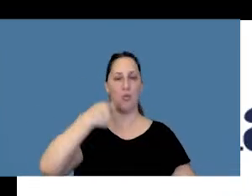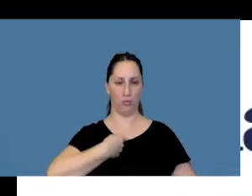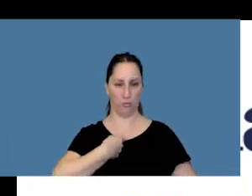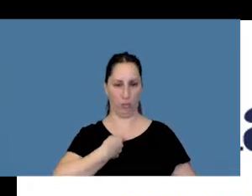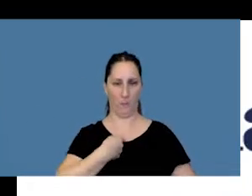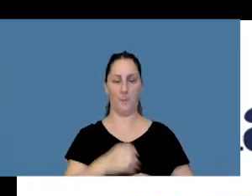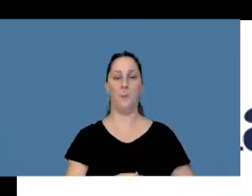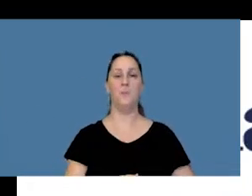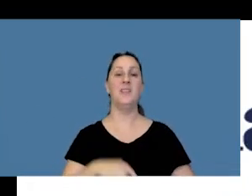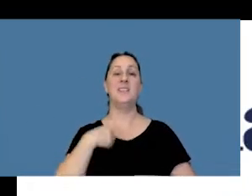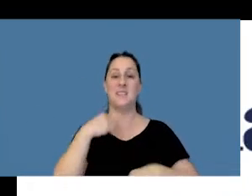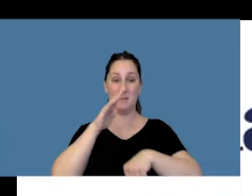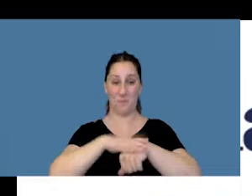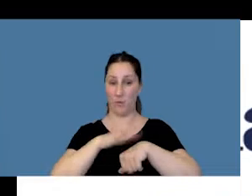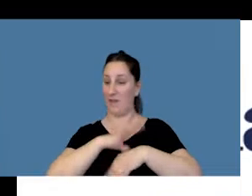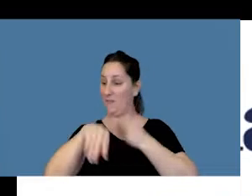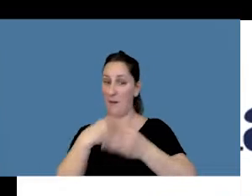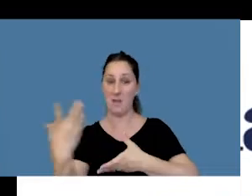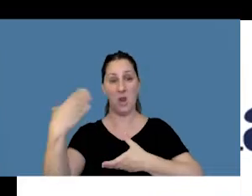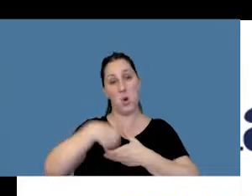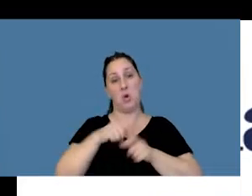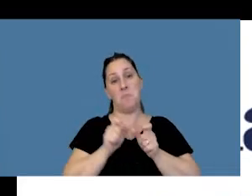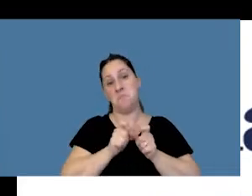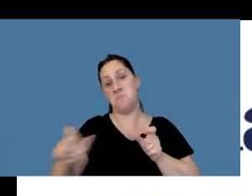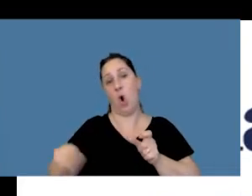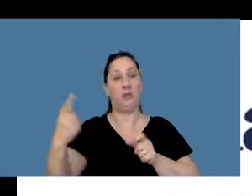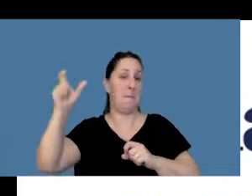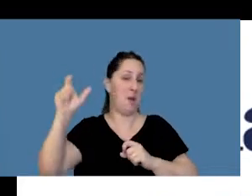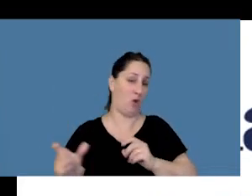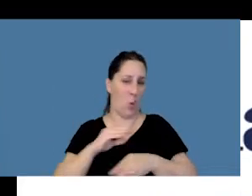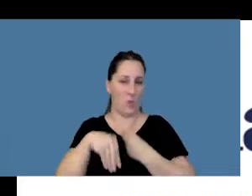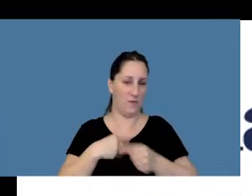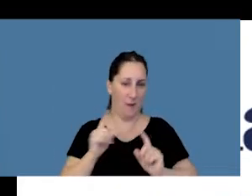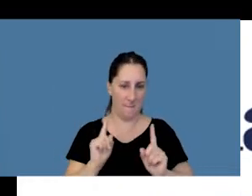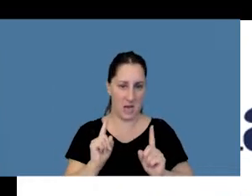es carga de familia, sino que le di la extensión a un tercero. Con lo cual,